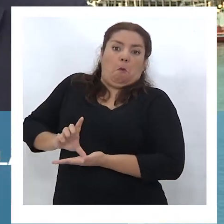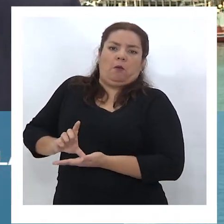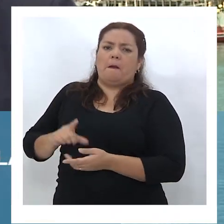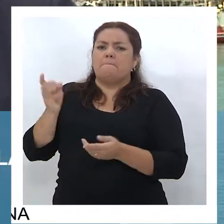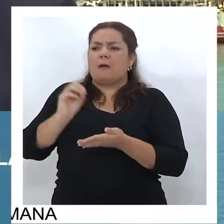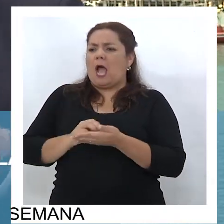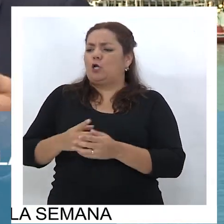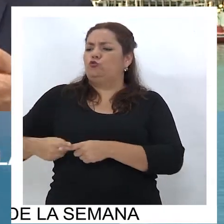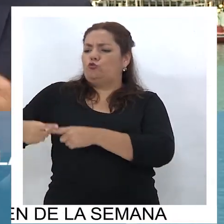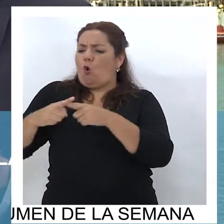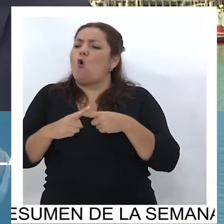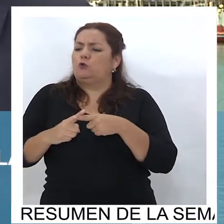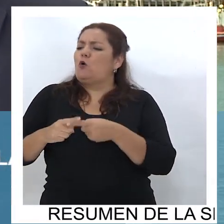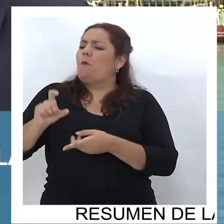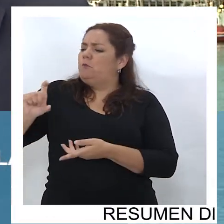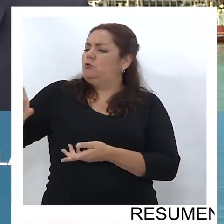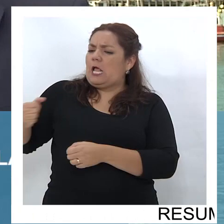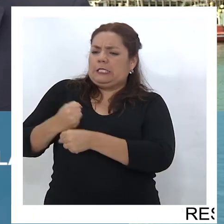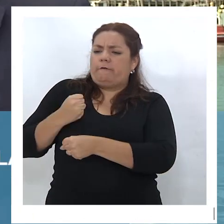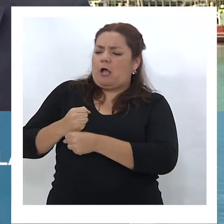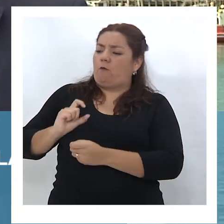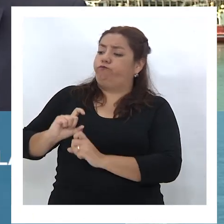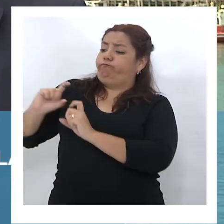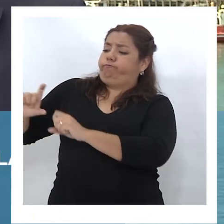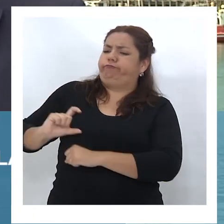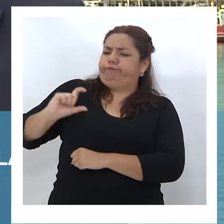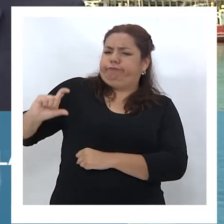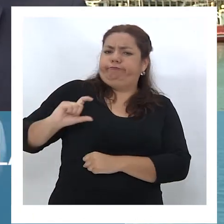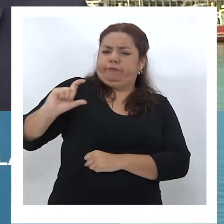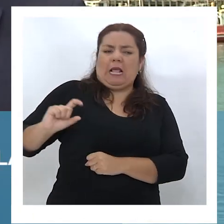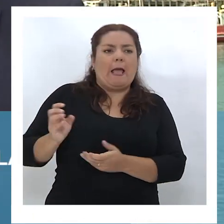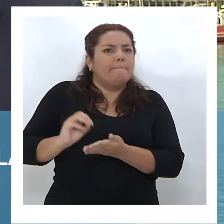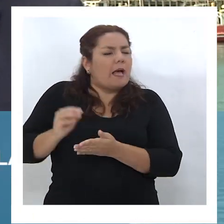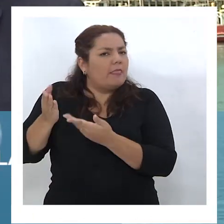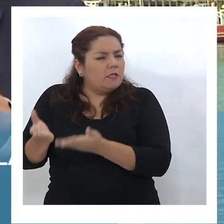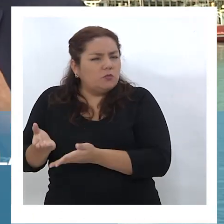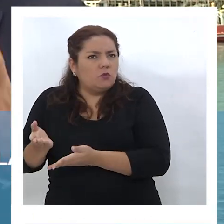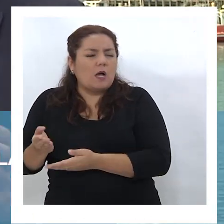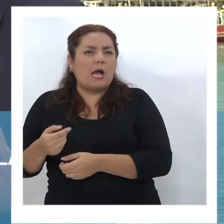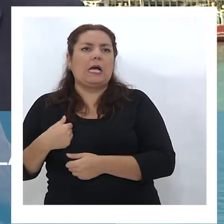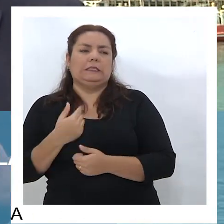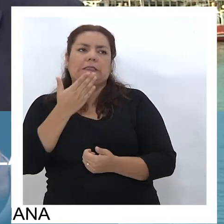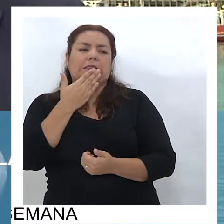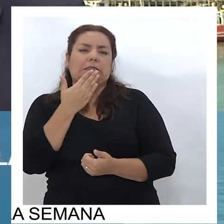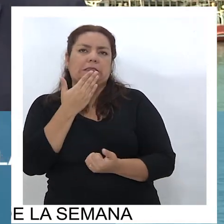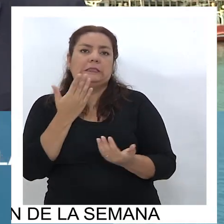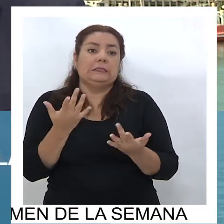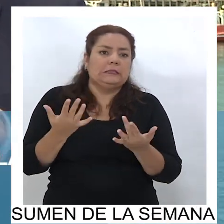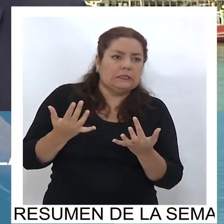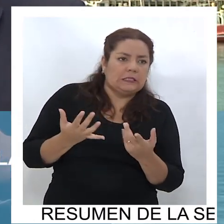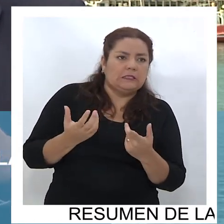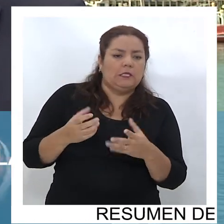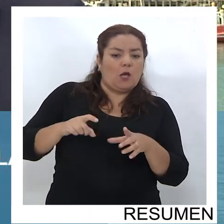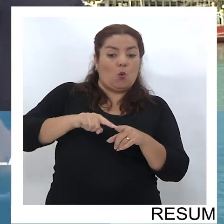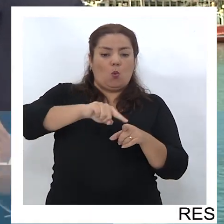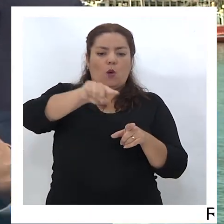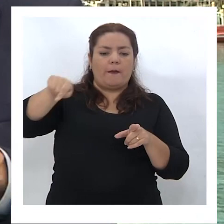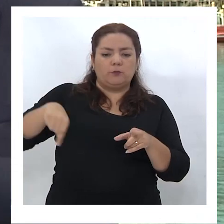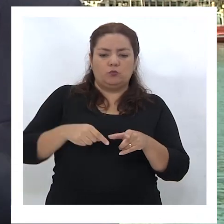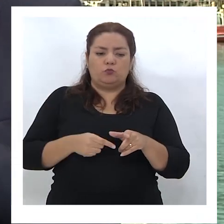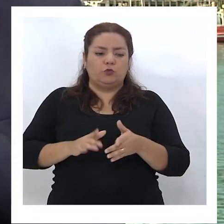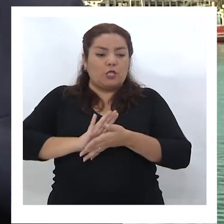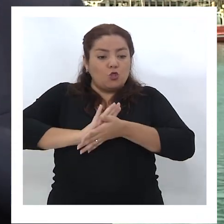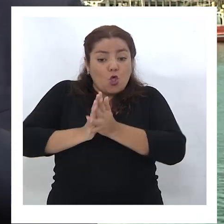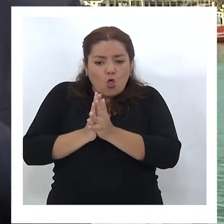socios, sus accionistas reciban, ¿cierto?, una utilidad del funcionamiento de la empresa. Entienden que están inmersas en un ámbito